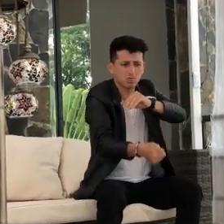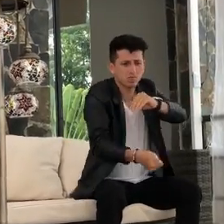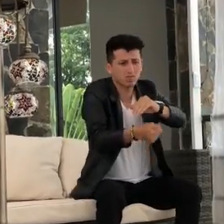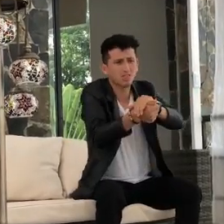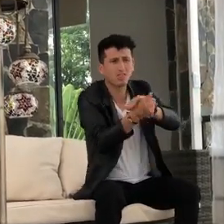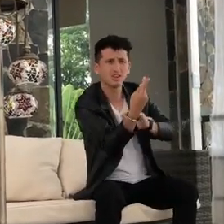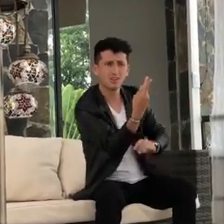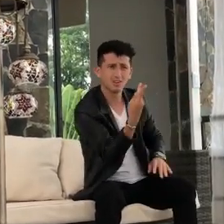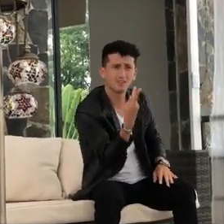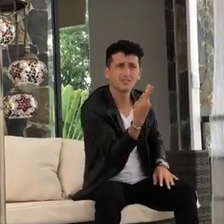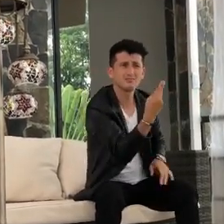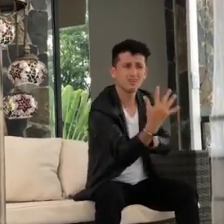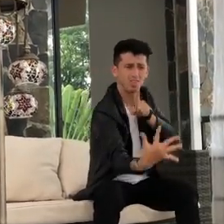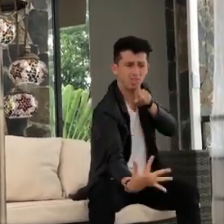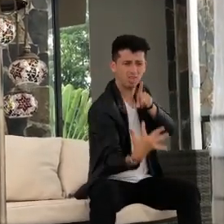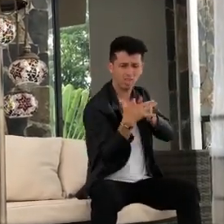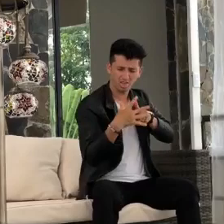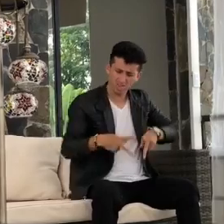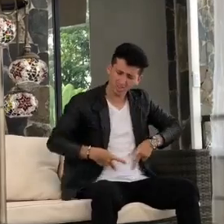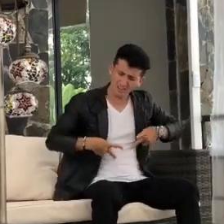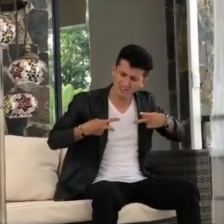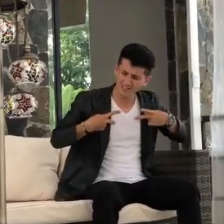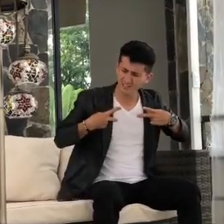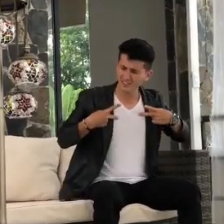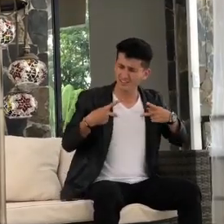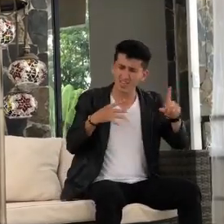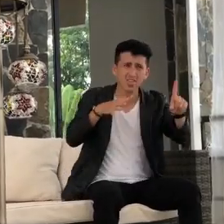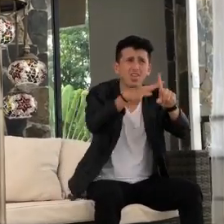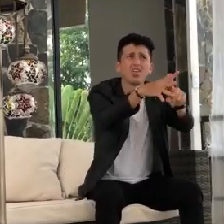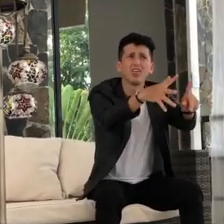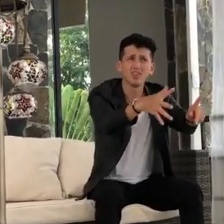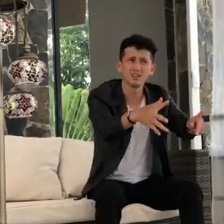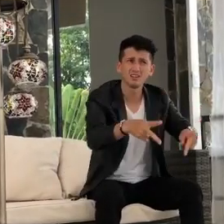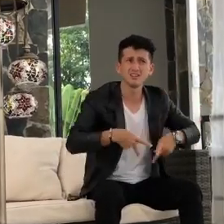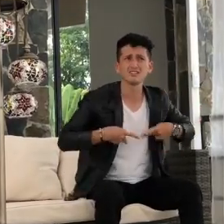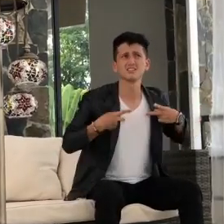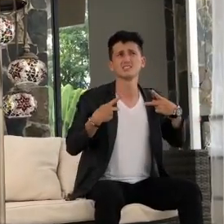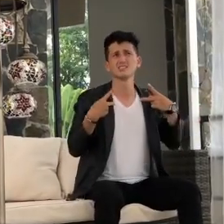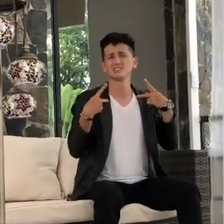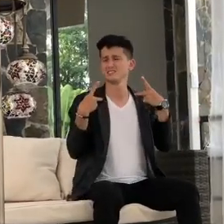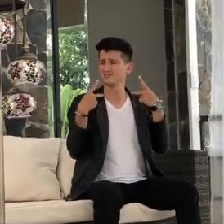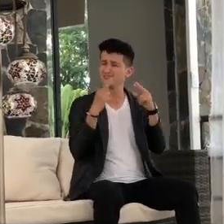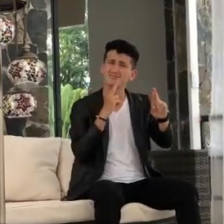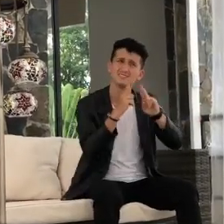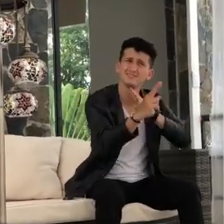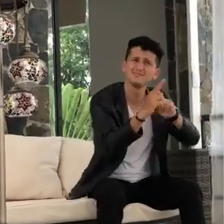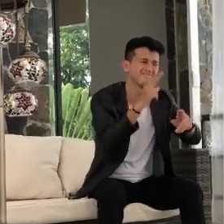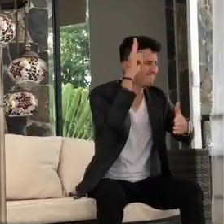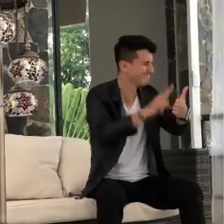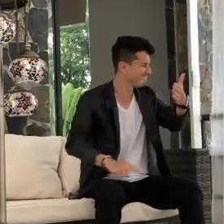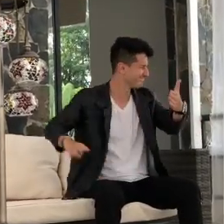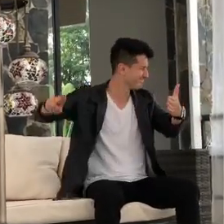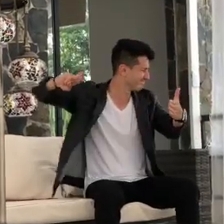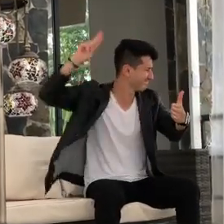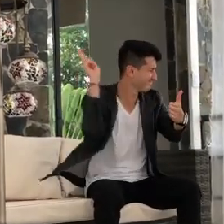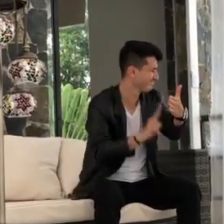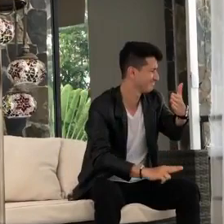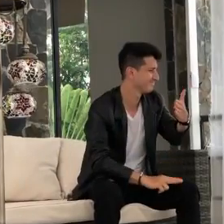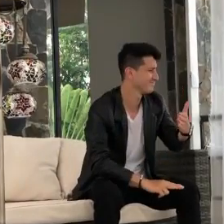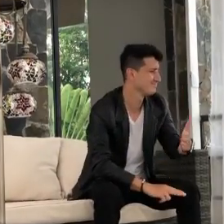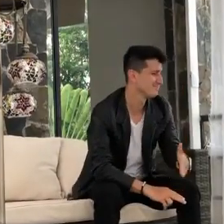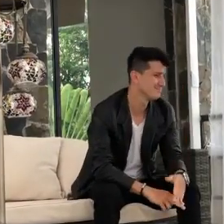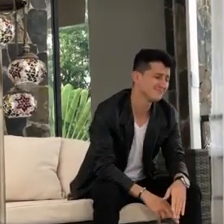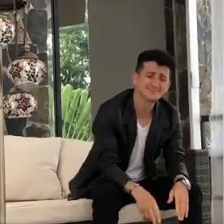Le hace daño a nuestras vidas esta relación